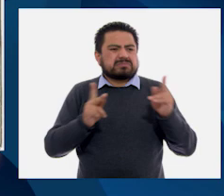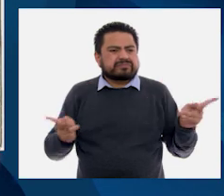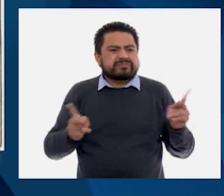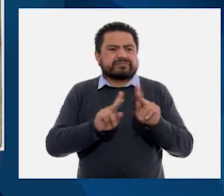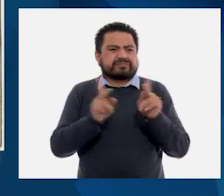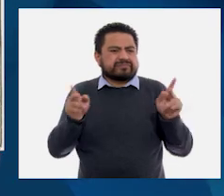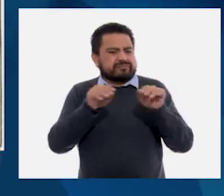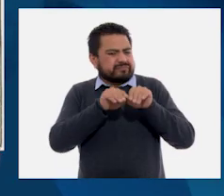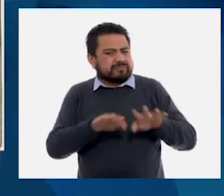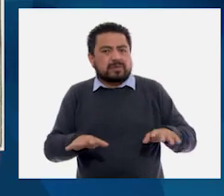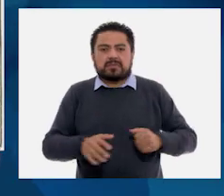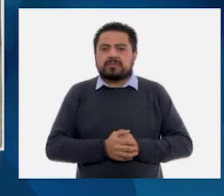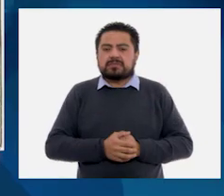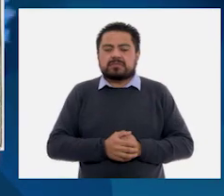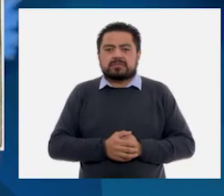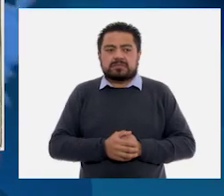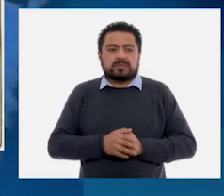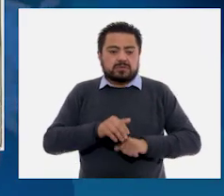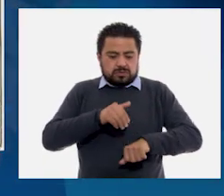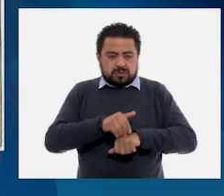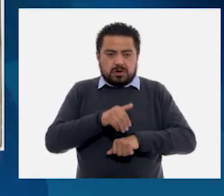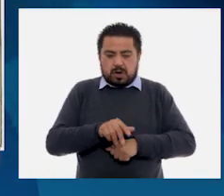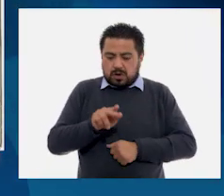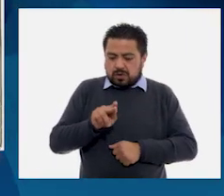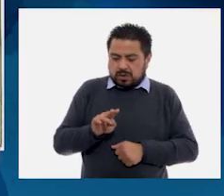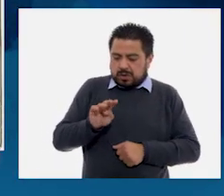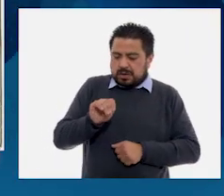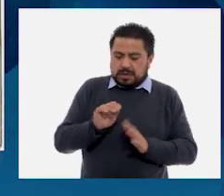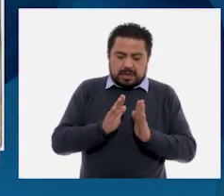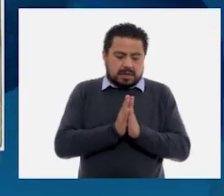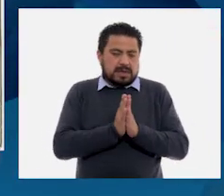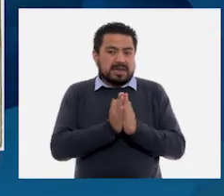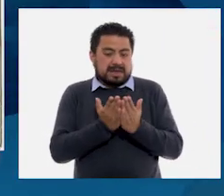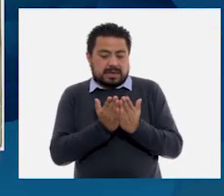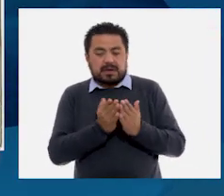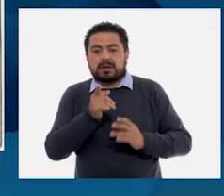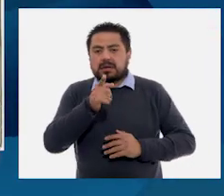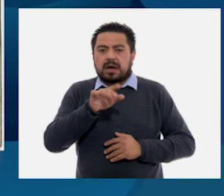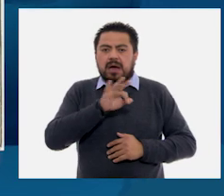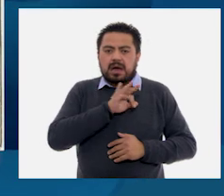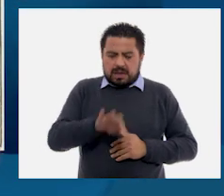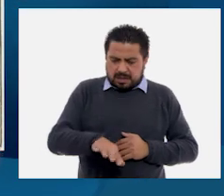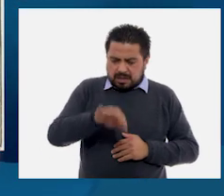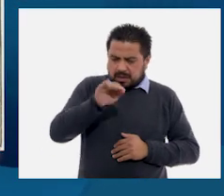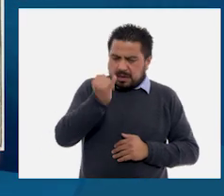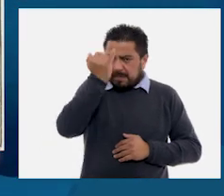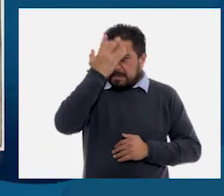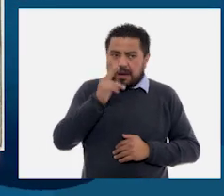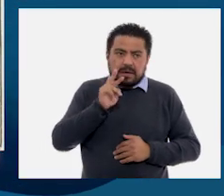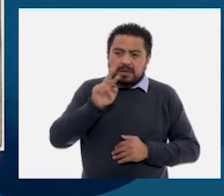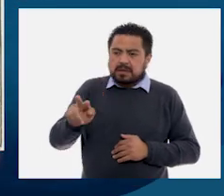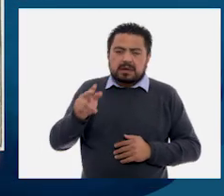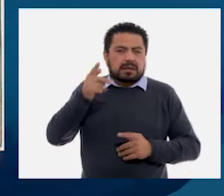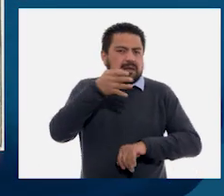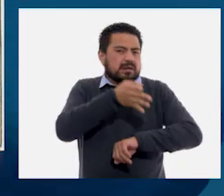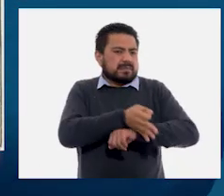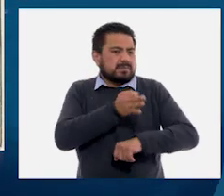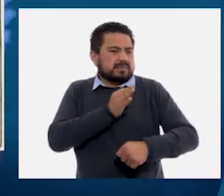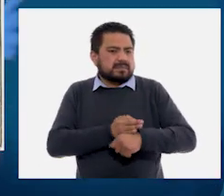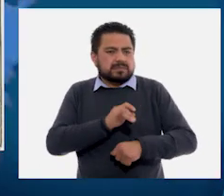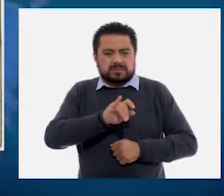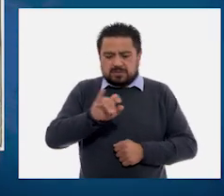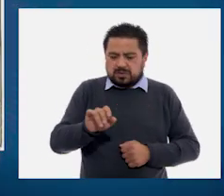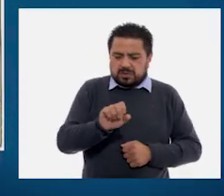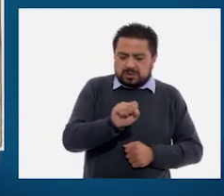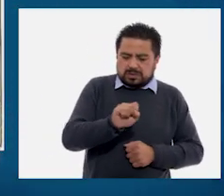respecto. De hecho, en la página 89 de nuestro libro de texto aparece una ilustración del emblemático caricaturista José